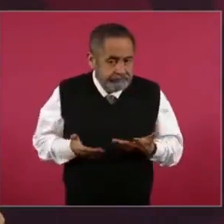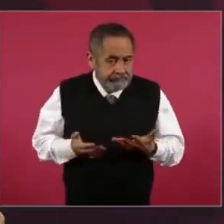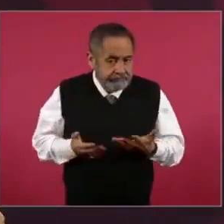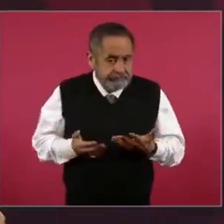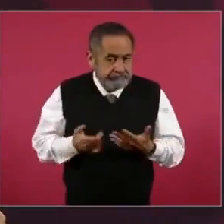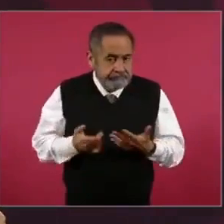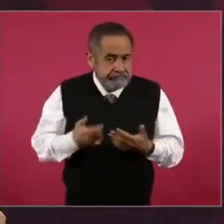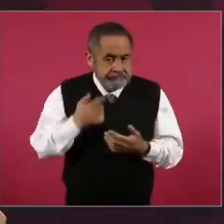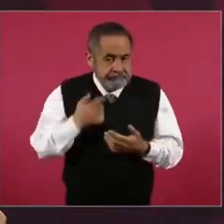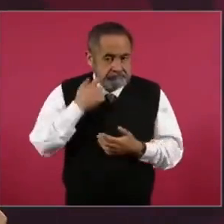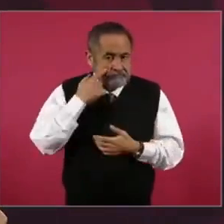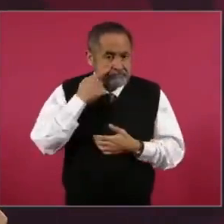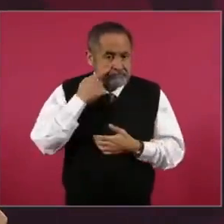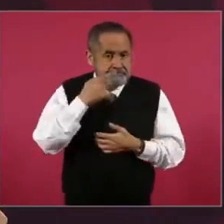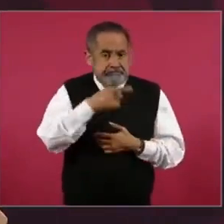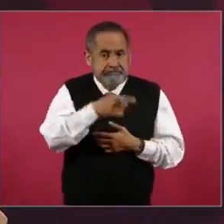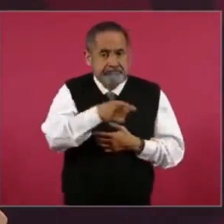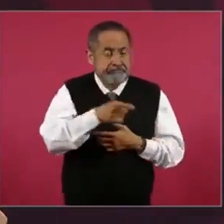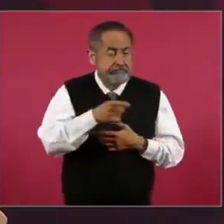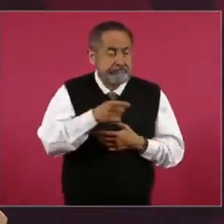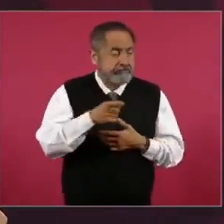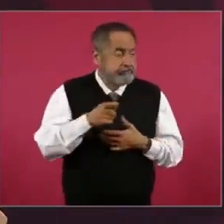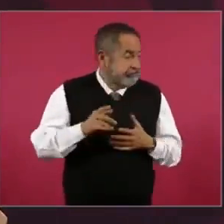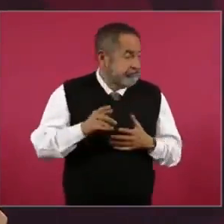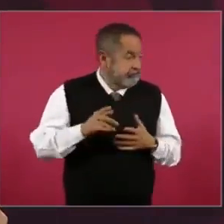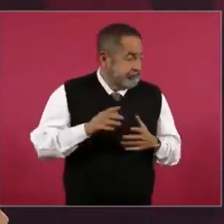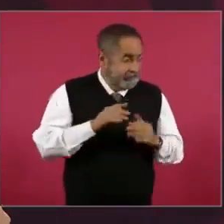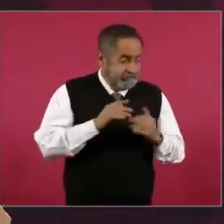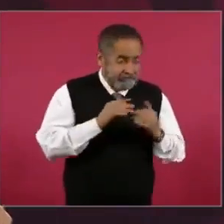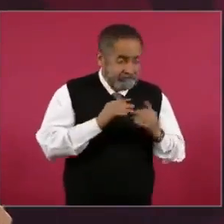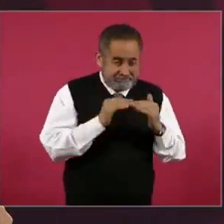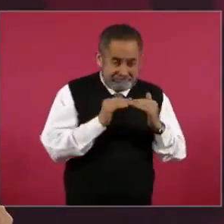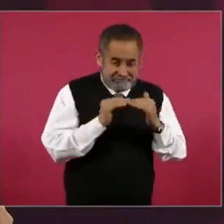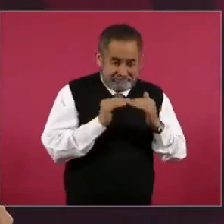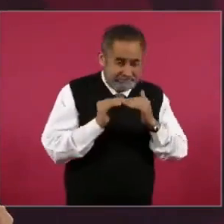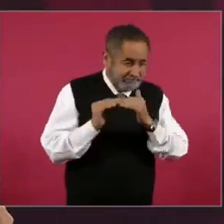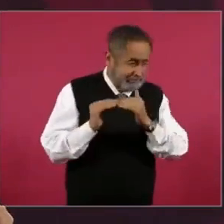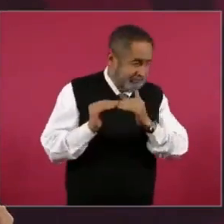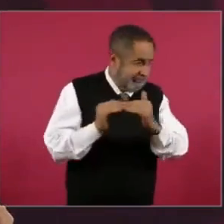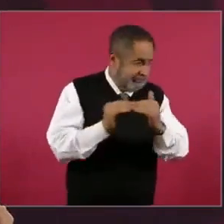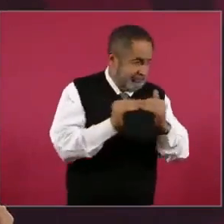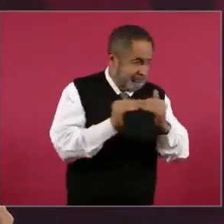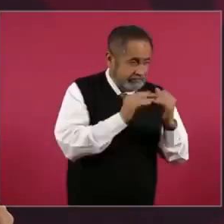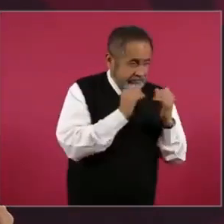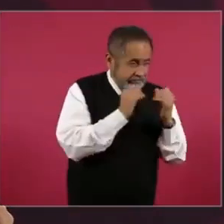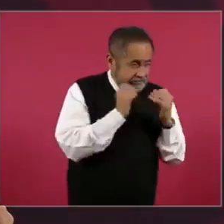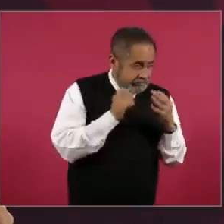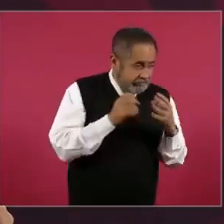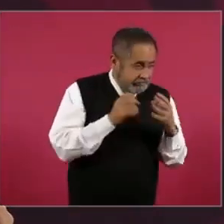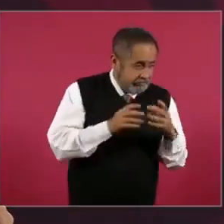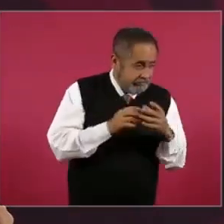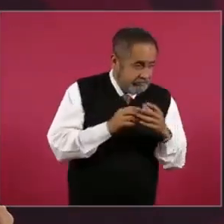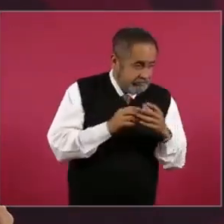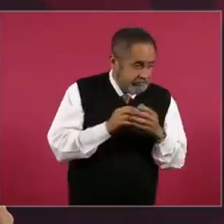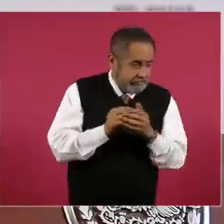hiciste. Es que es una locura. No tiene ni pies ni cabeza. ¿En qué lugar del mundo ocurren estas cosas?